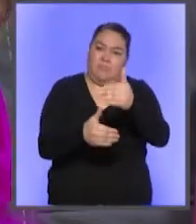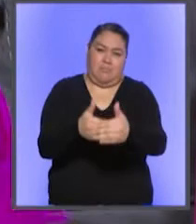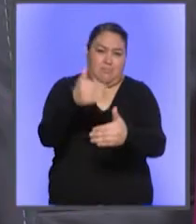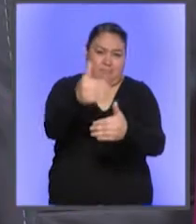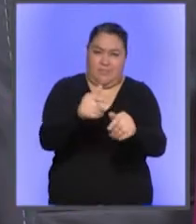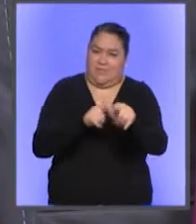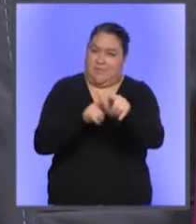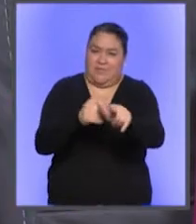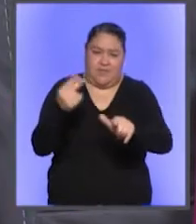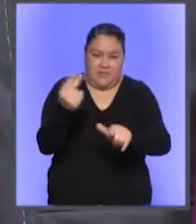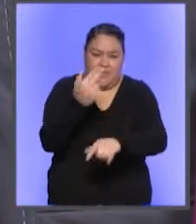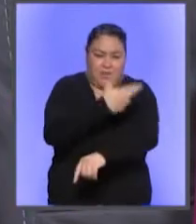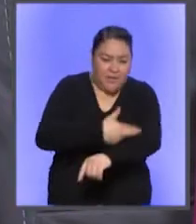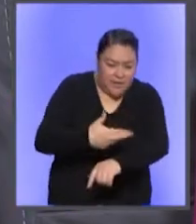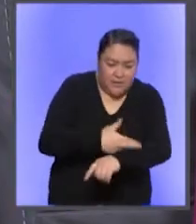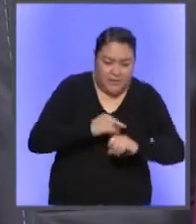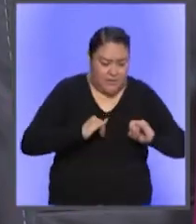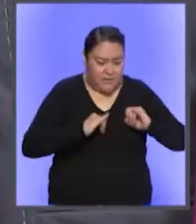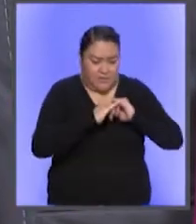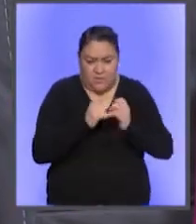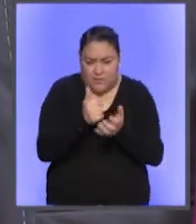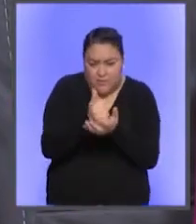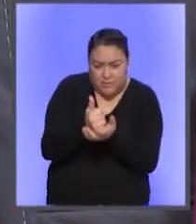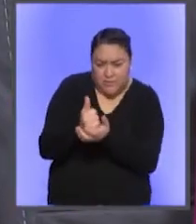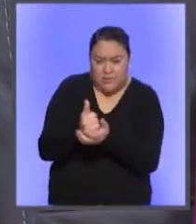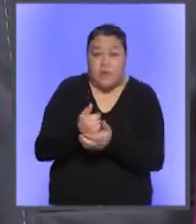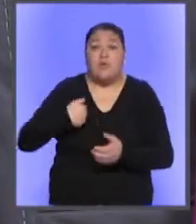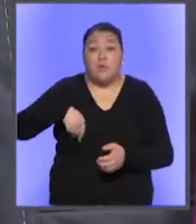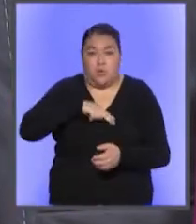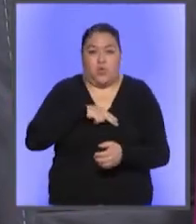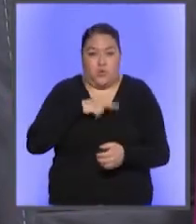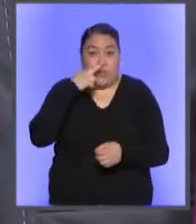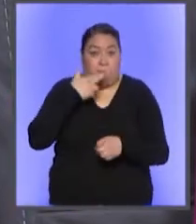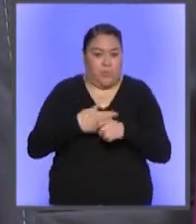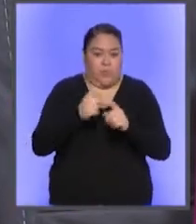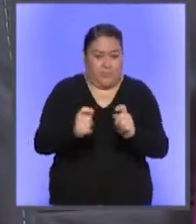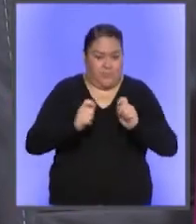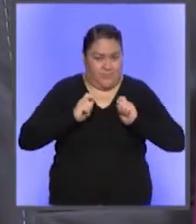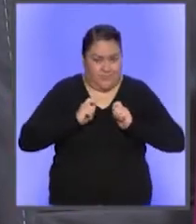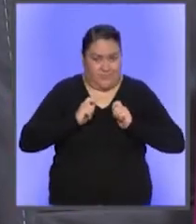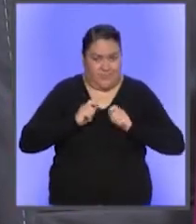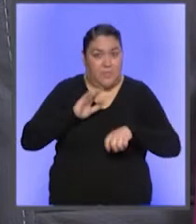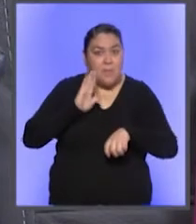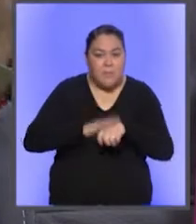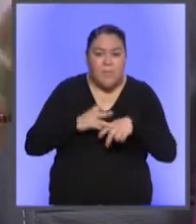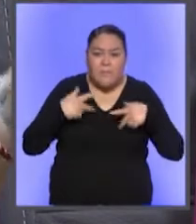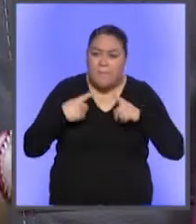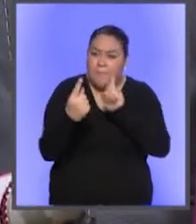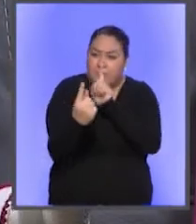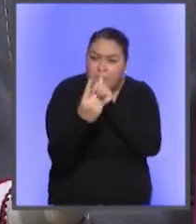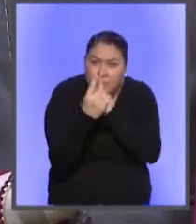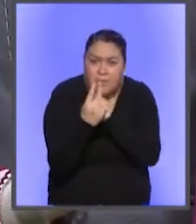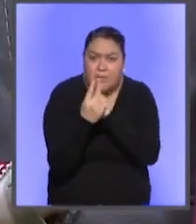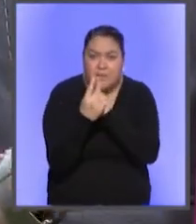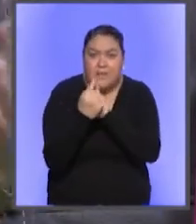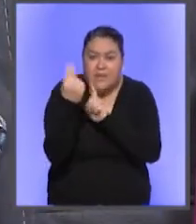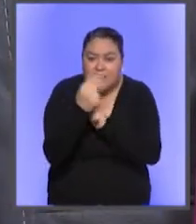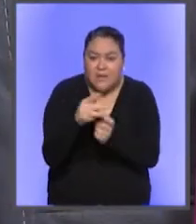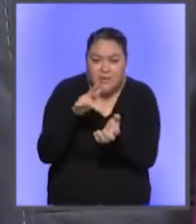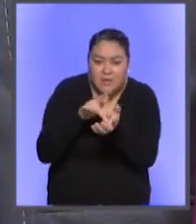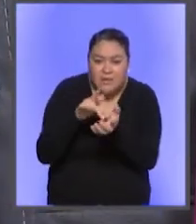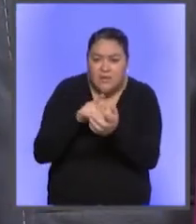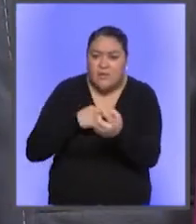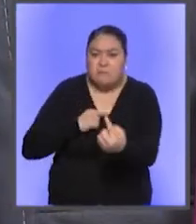generando condiciones las instituciones nos llevamos de tarea verdad volvernos más cercanas